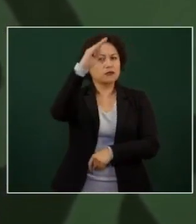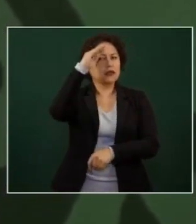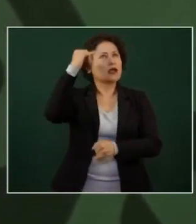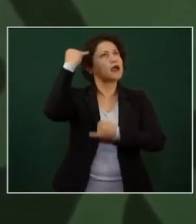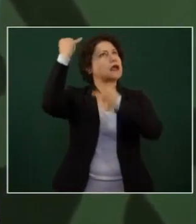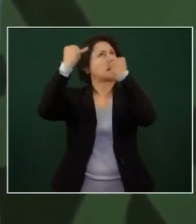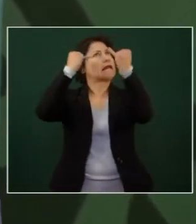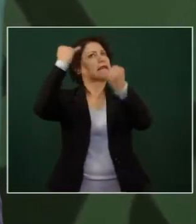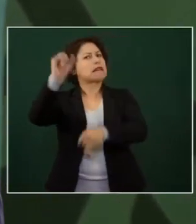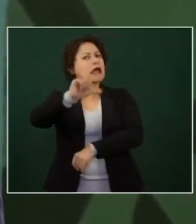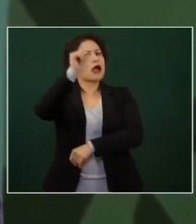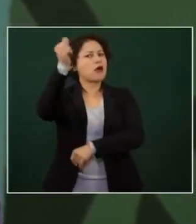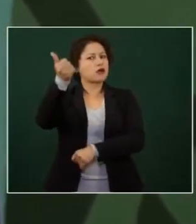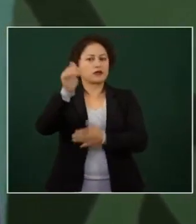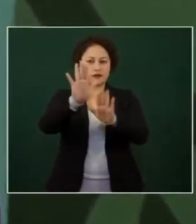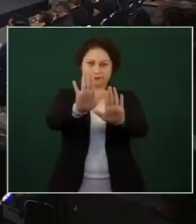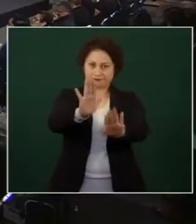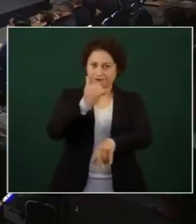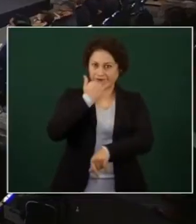otros dos hermanos,